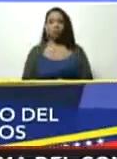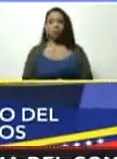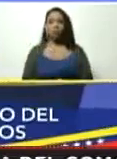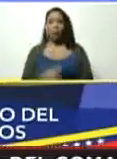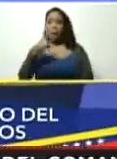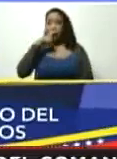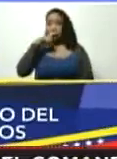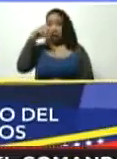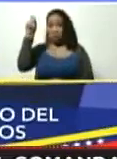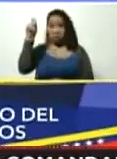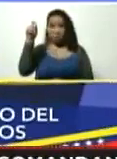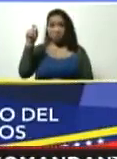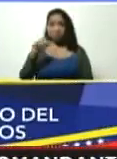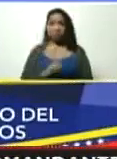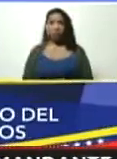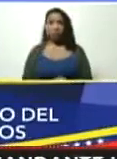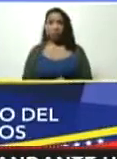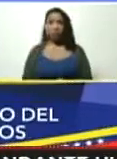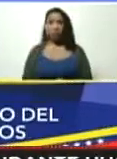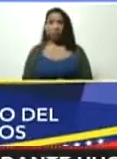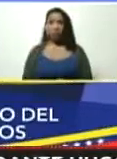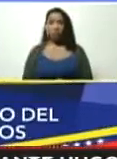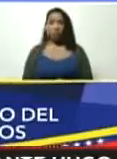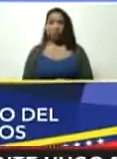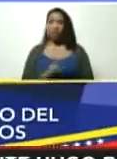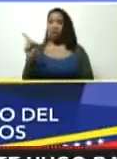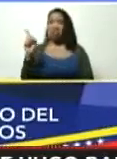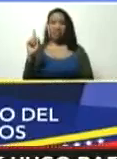Maduro, ese no pasa